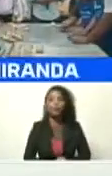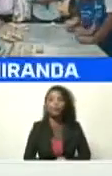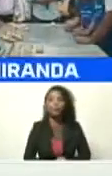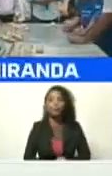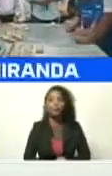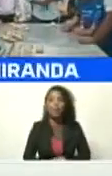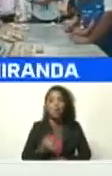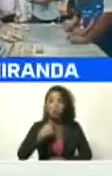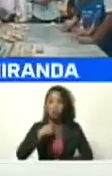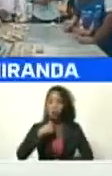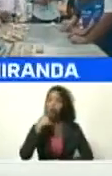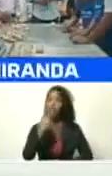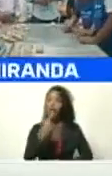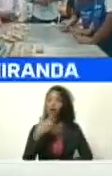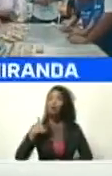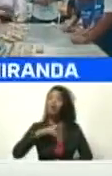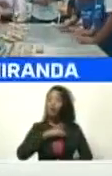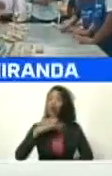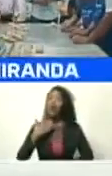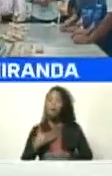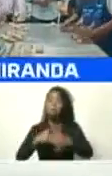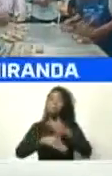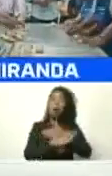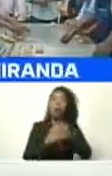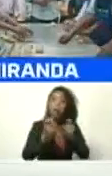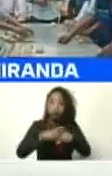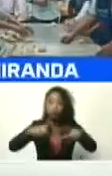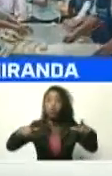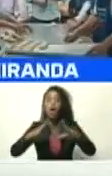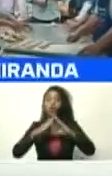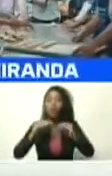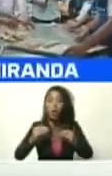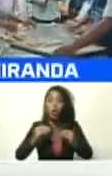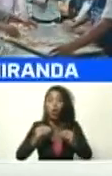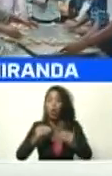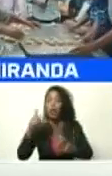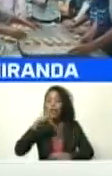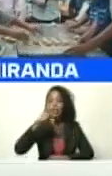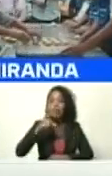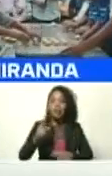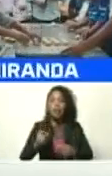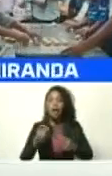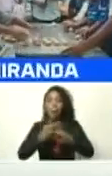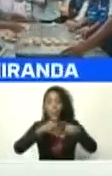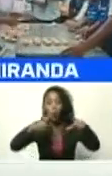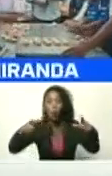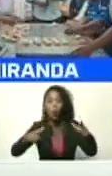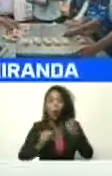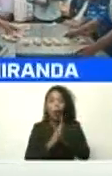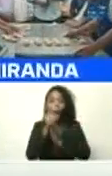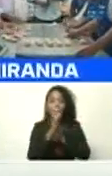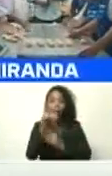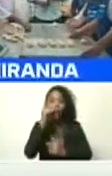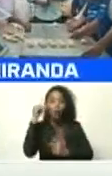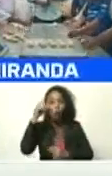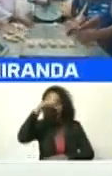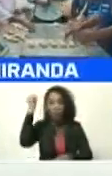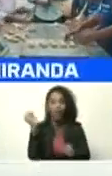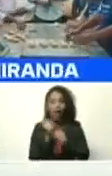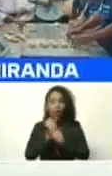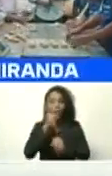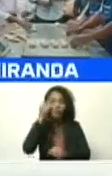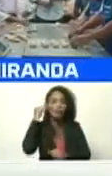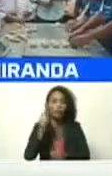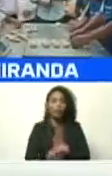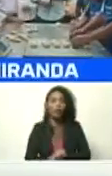Y yo digo que nosotros vamos a crecer todo lo que crezca los emprendedores y las emprendedoras, los trabajadores y las